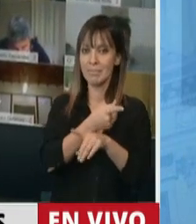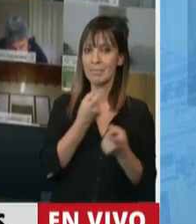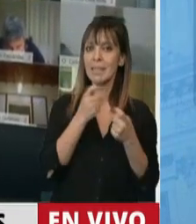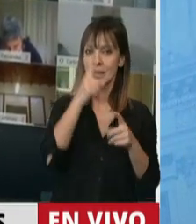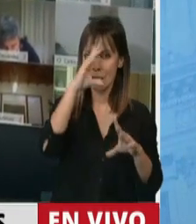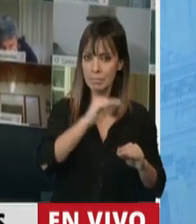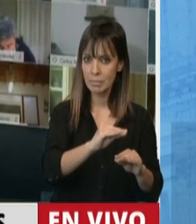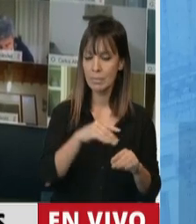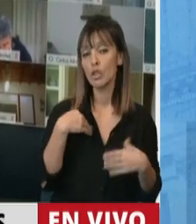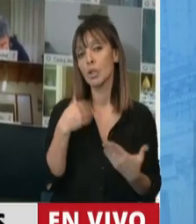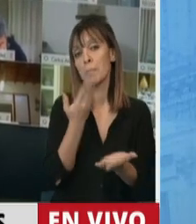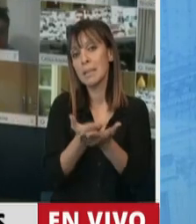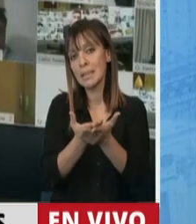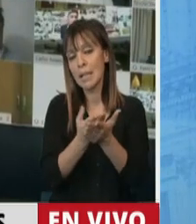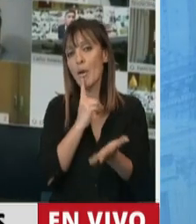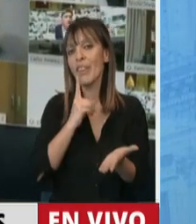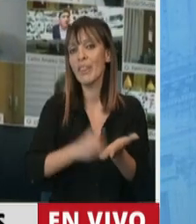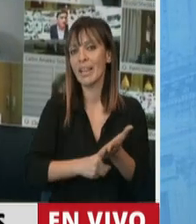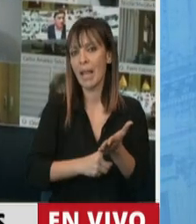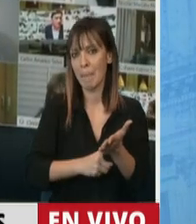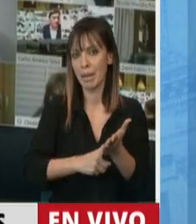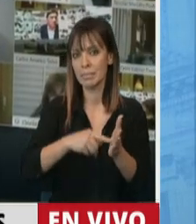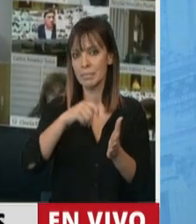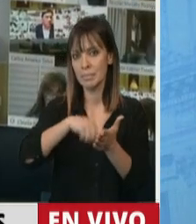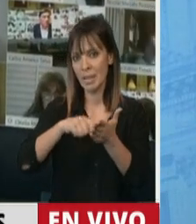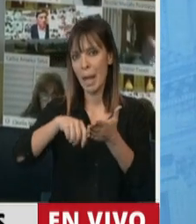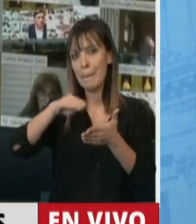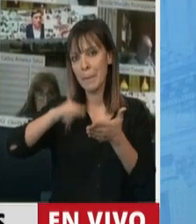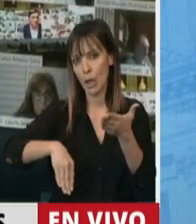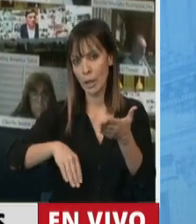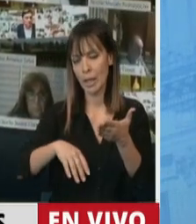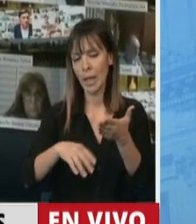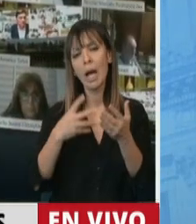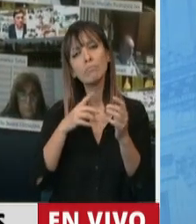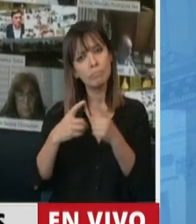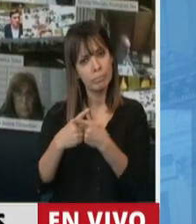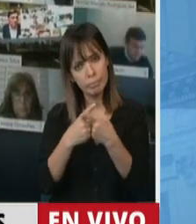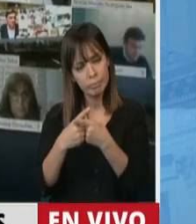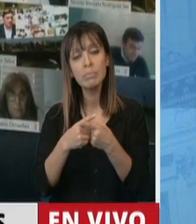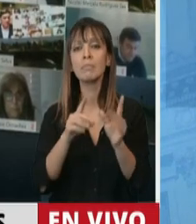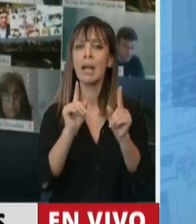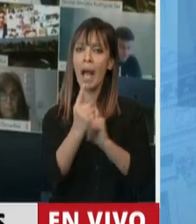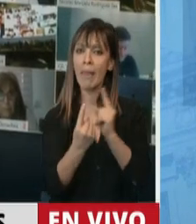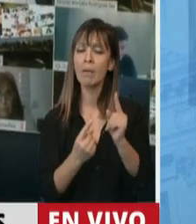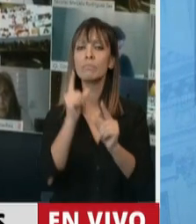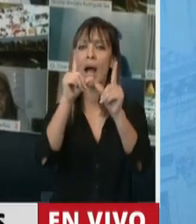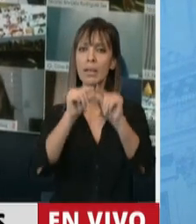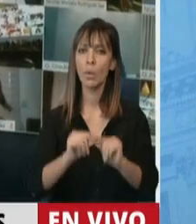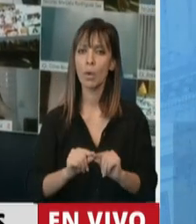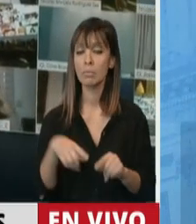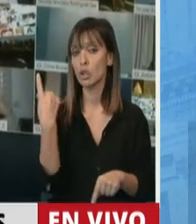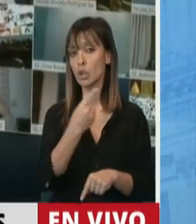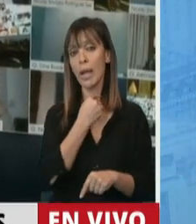un dictamen en minoría que vamos a discutir cada uno de los articulados presentes, porque queremos ser